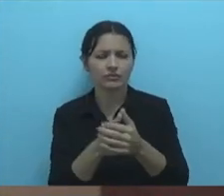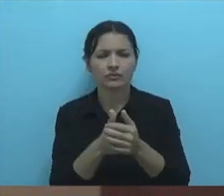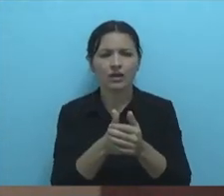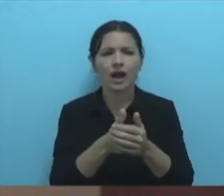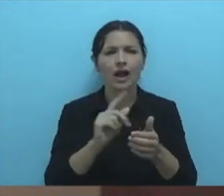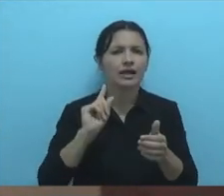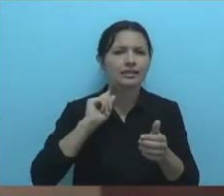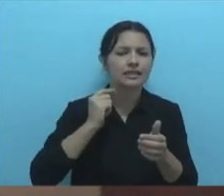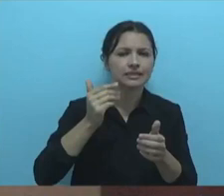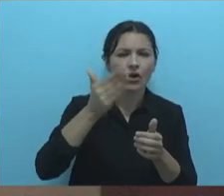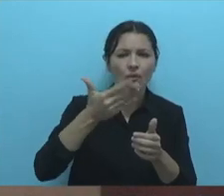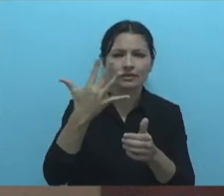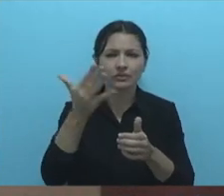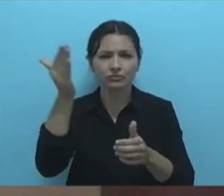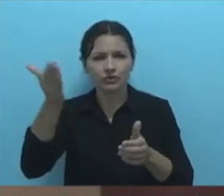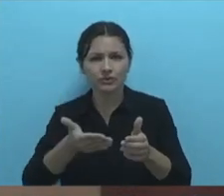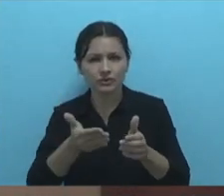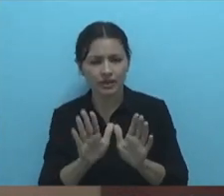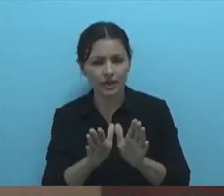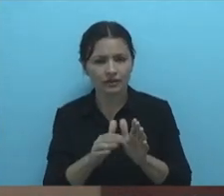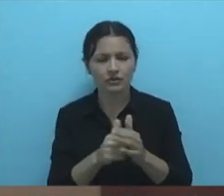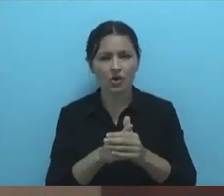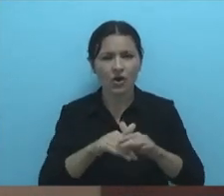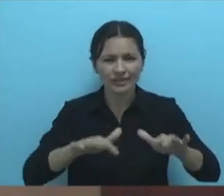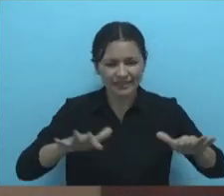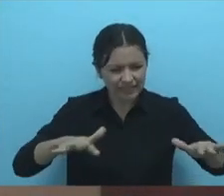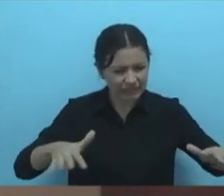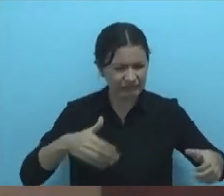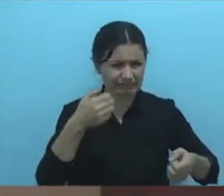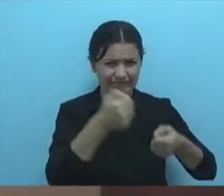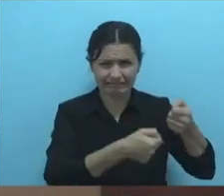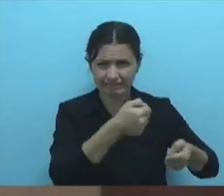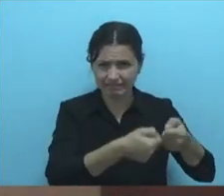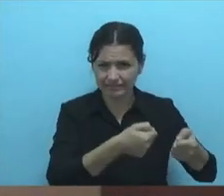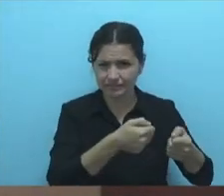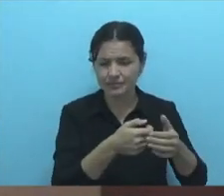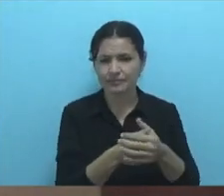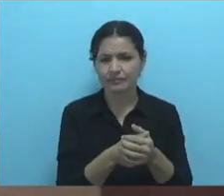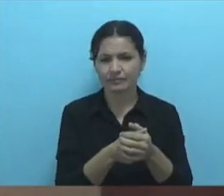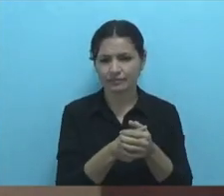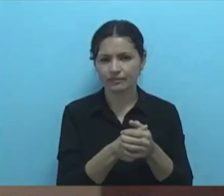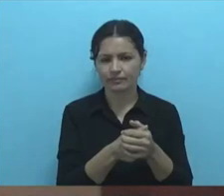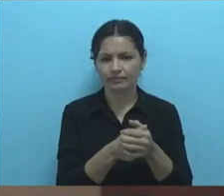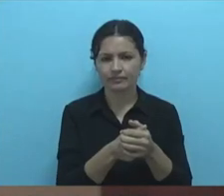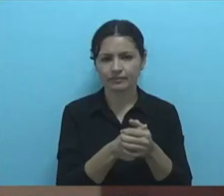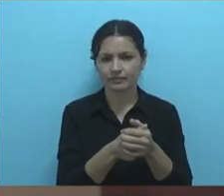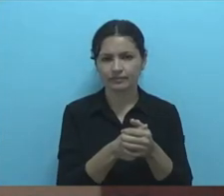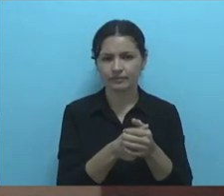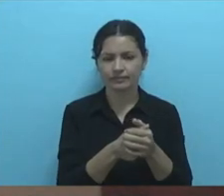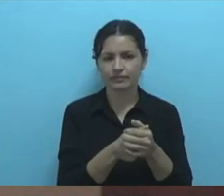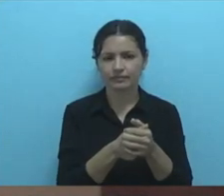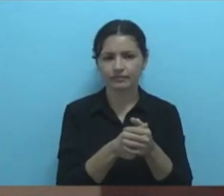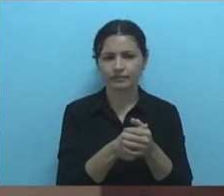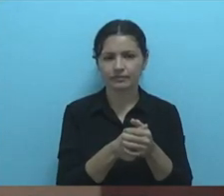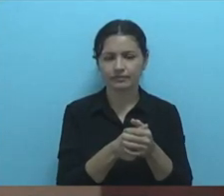puntos porcentuales en la población de niños niñas y adolescentes que tienen una dificultad funcional lo cual también me parece